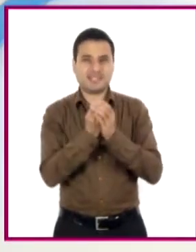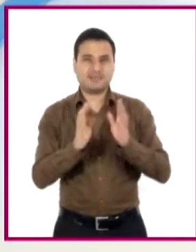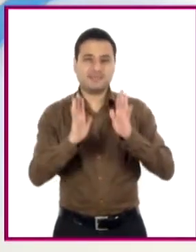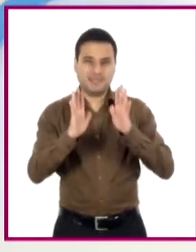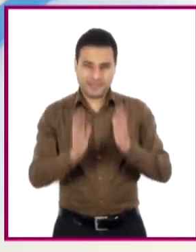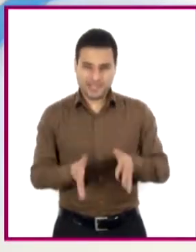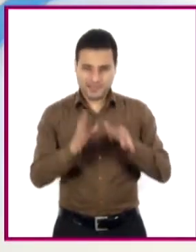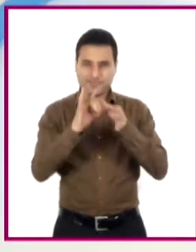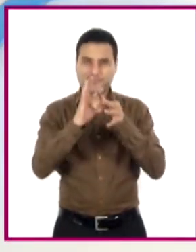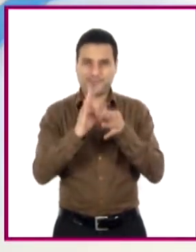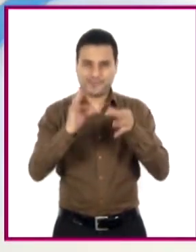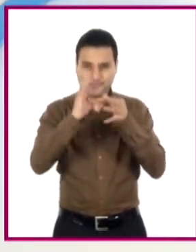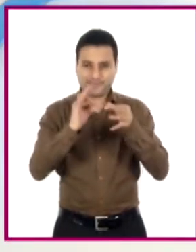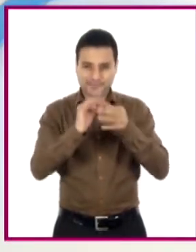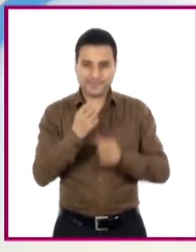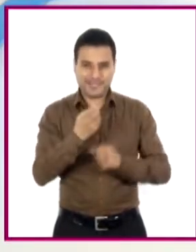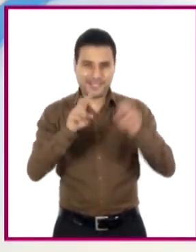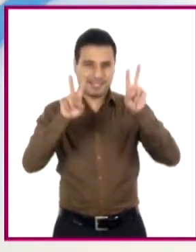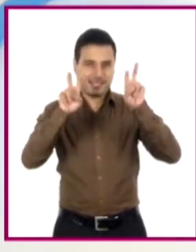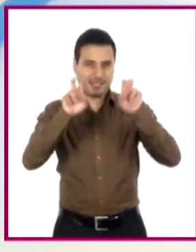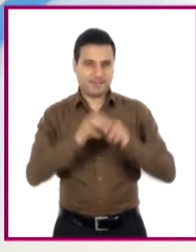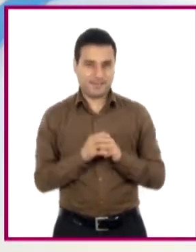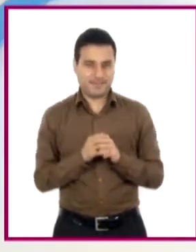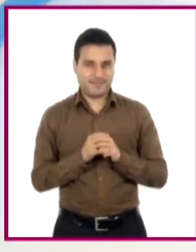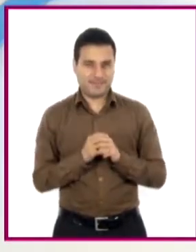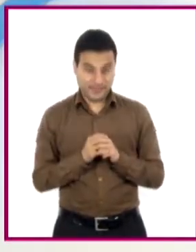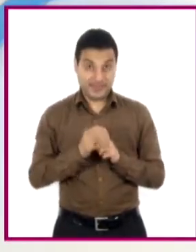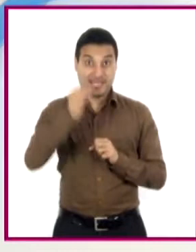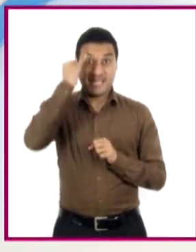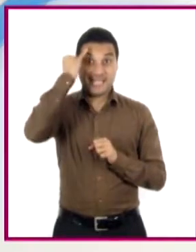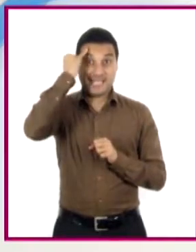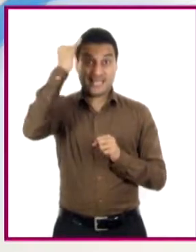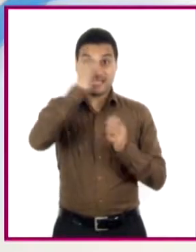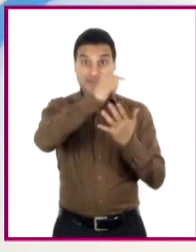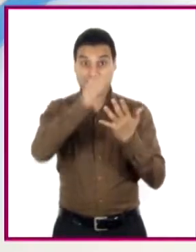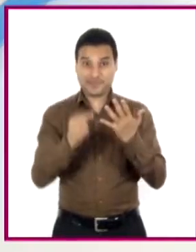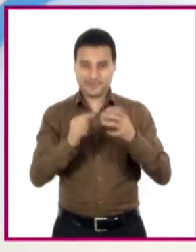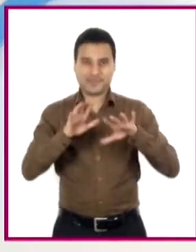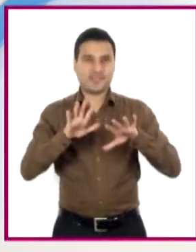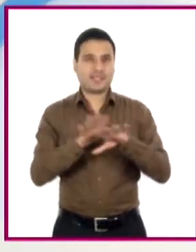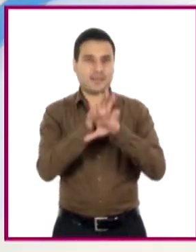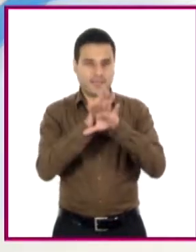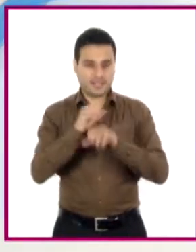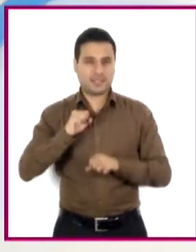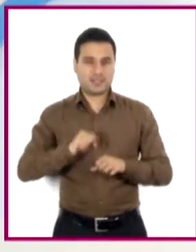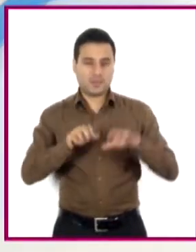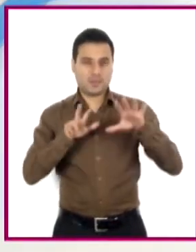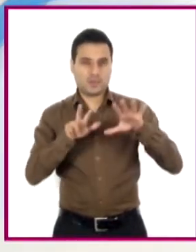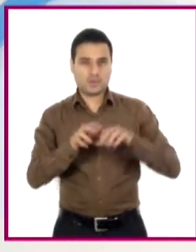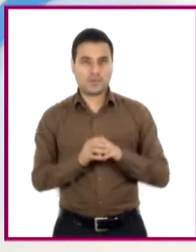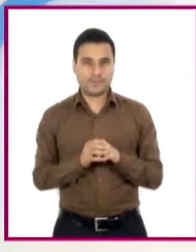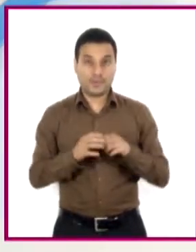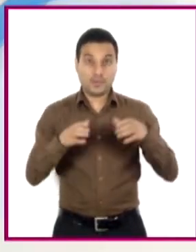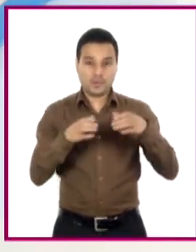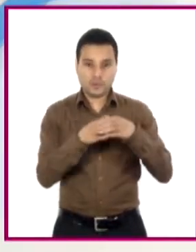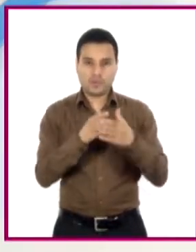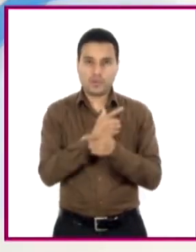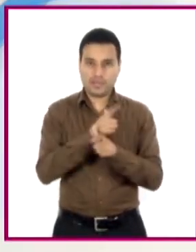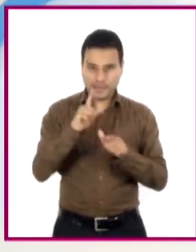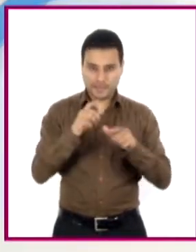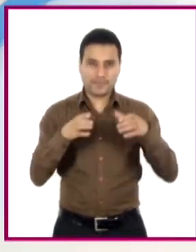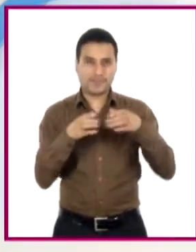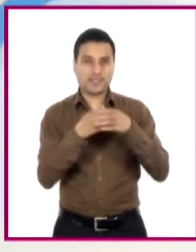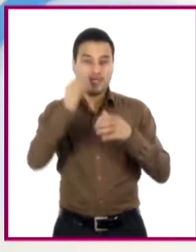sumergimos en estas ideas que transformaron el mundo desde el siglo XVIII, como el liberalismo, la Ilustración y